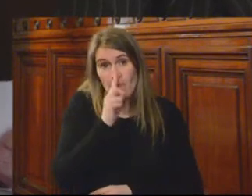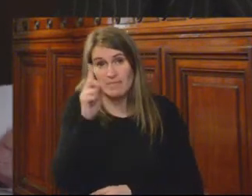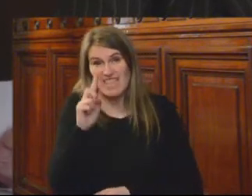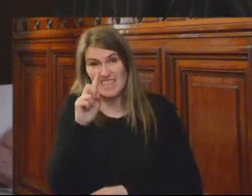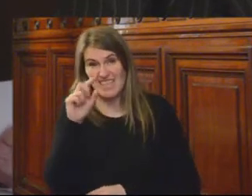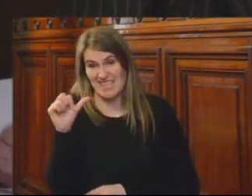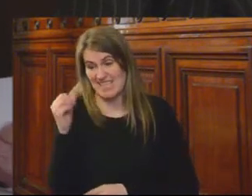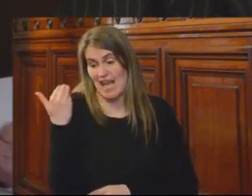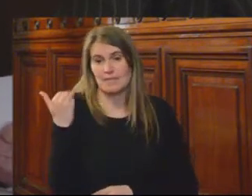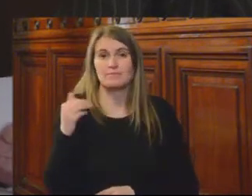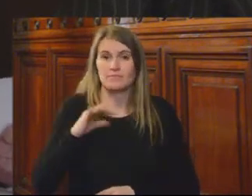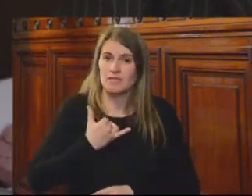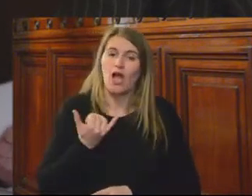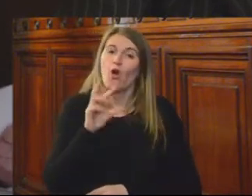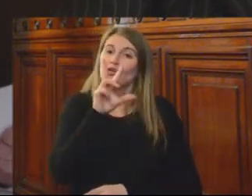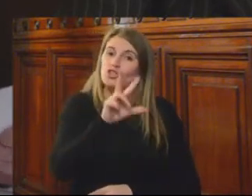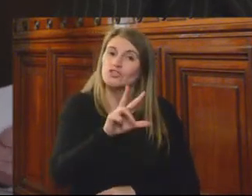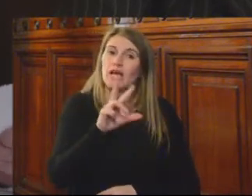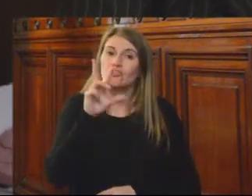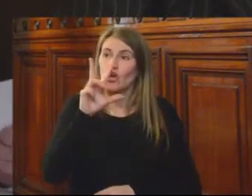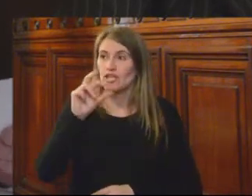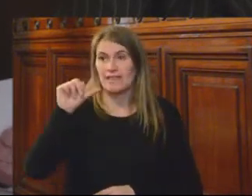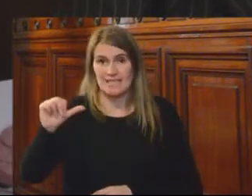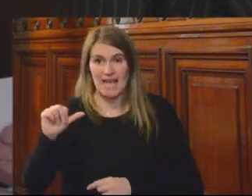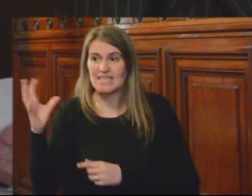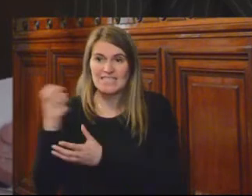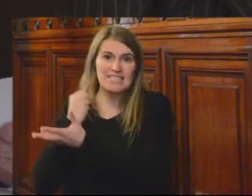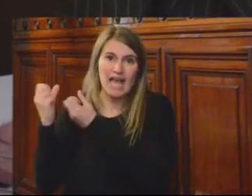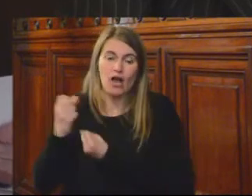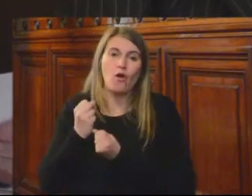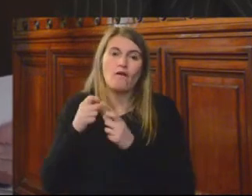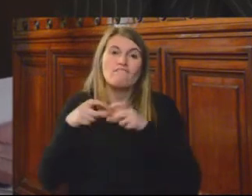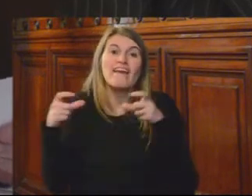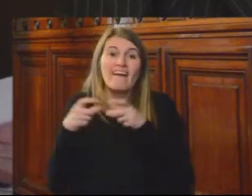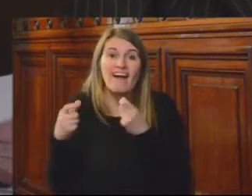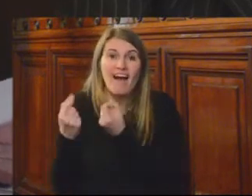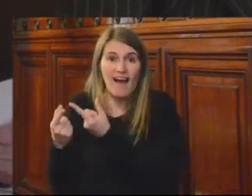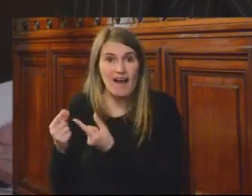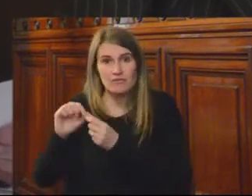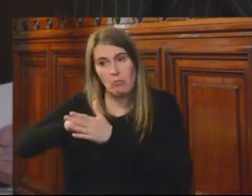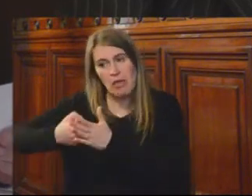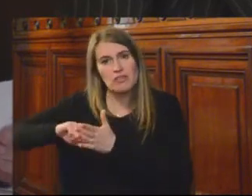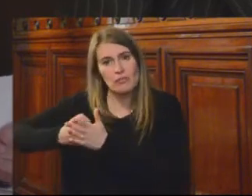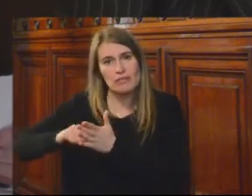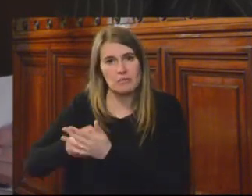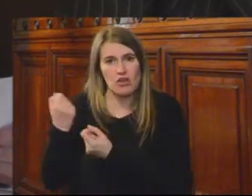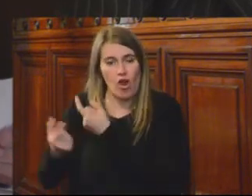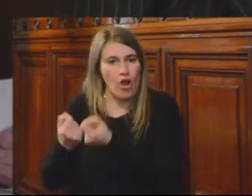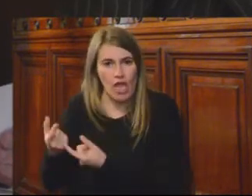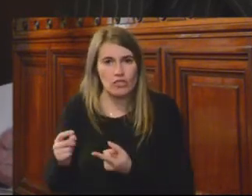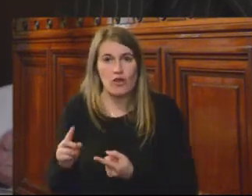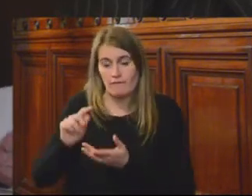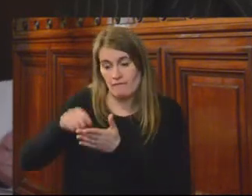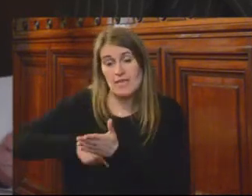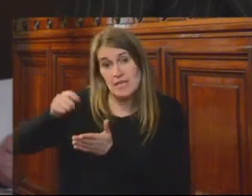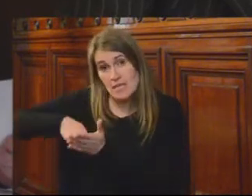896 estudiantes fueron desincorporados temporalmente del programa de becas Jesús Enrique Lozada en el marco del proceso de recolección de firmas